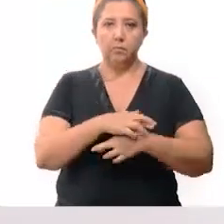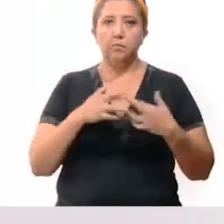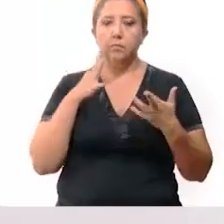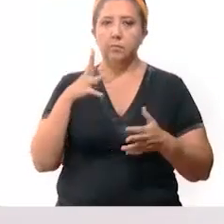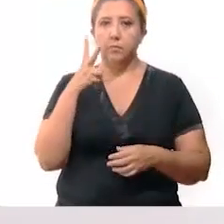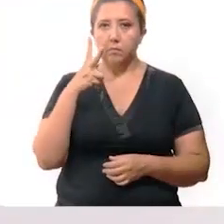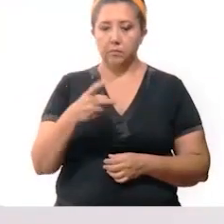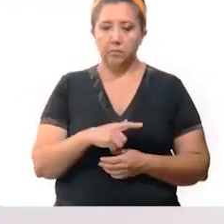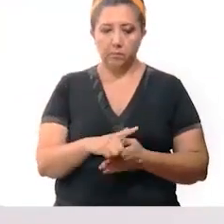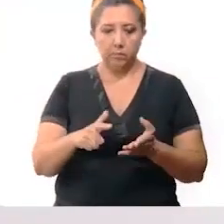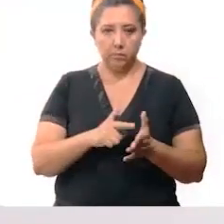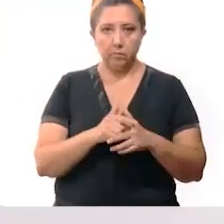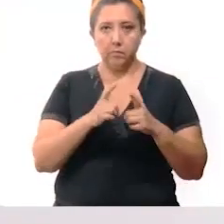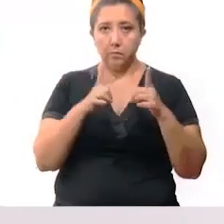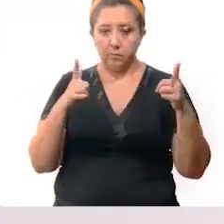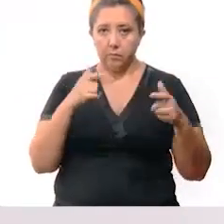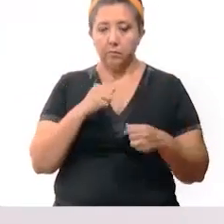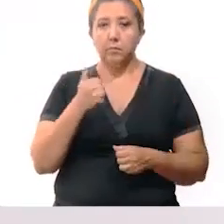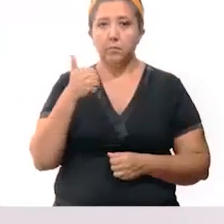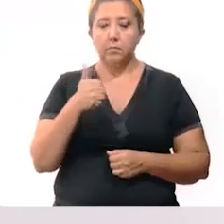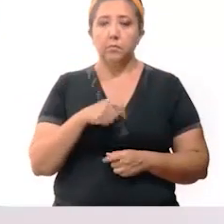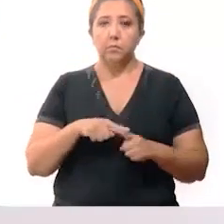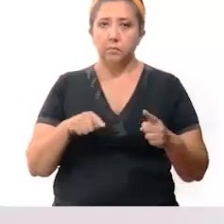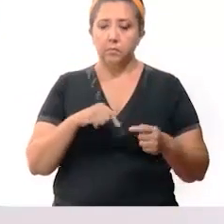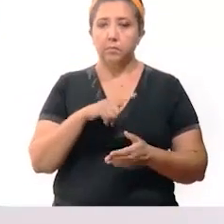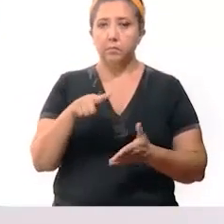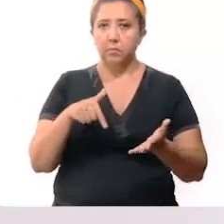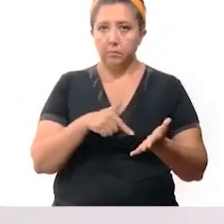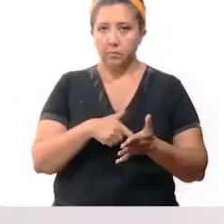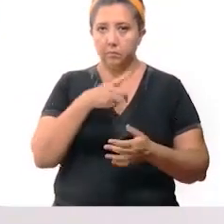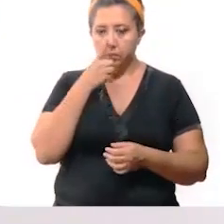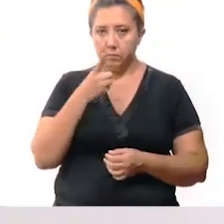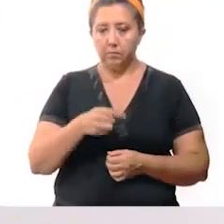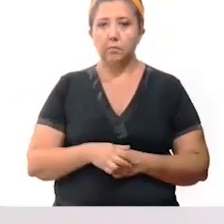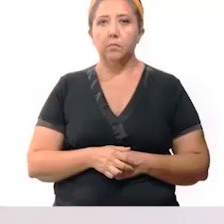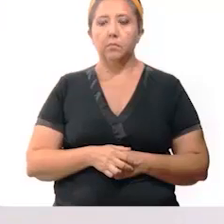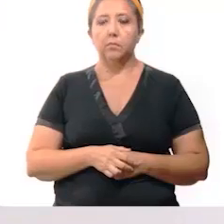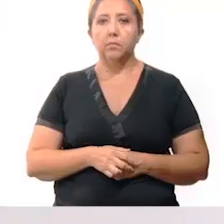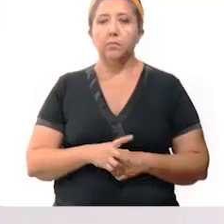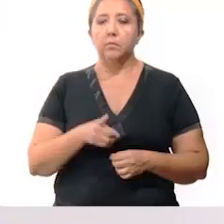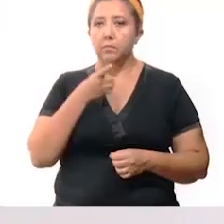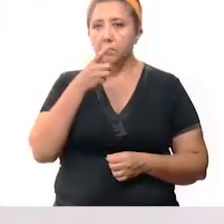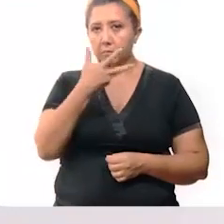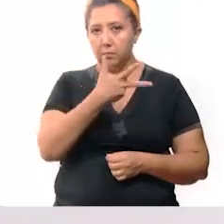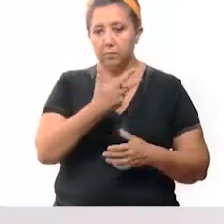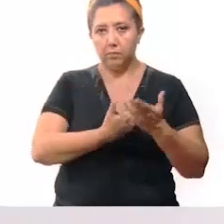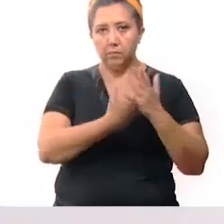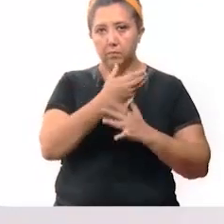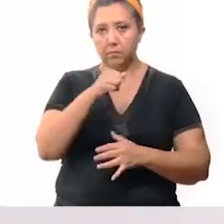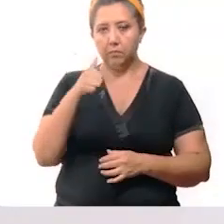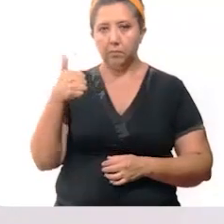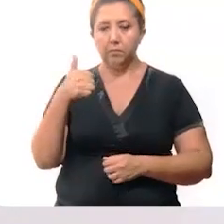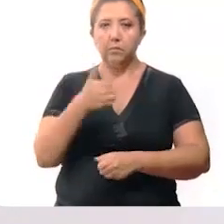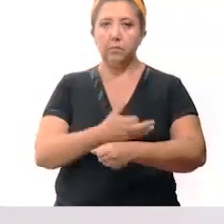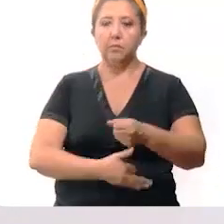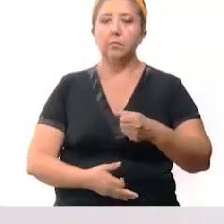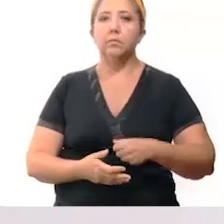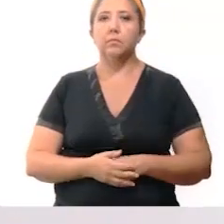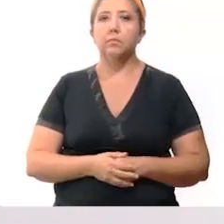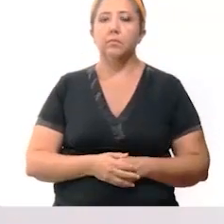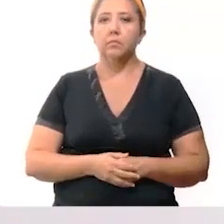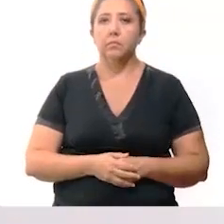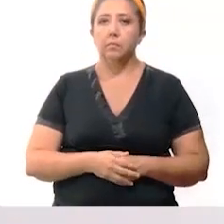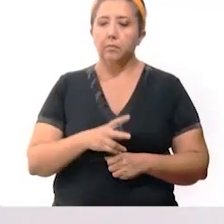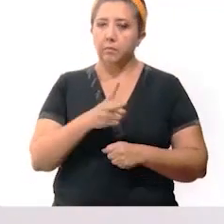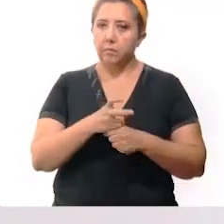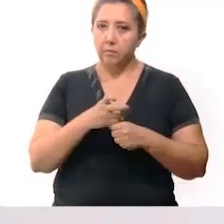realiza en 2 macrocentros y 6 módulos distribuidos estratégicamente en la ciudad y será de 8 de la mañana a 6 de la tarde.